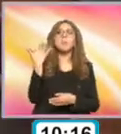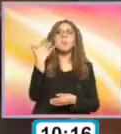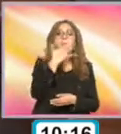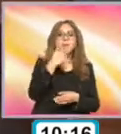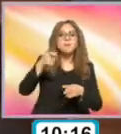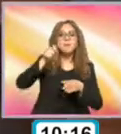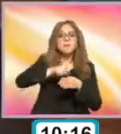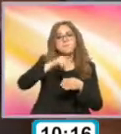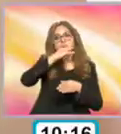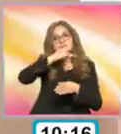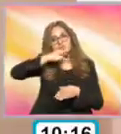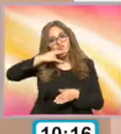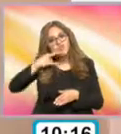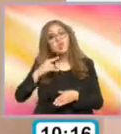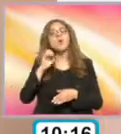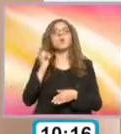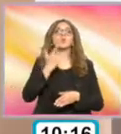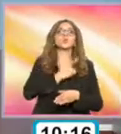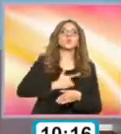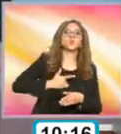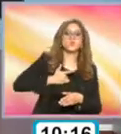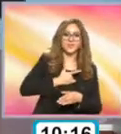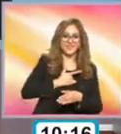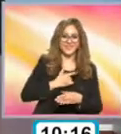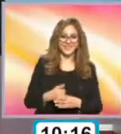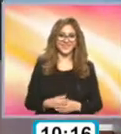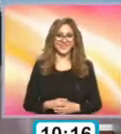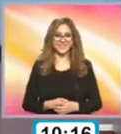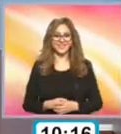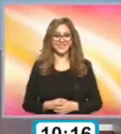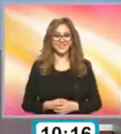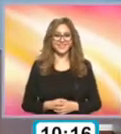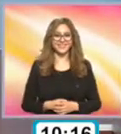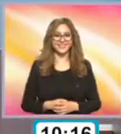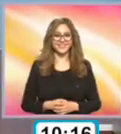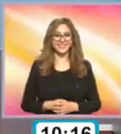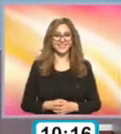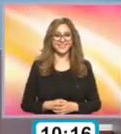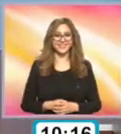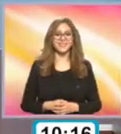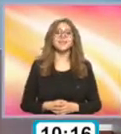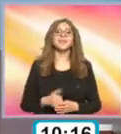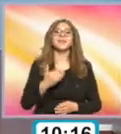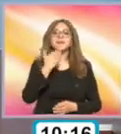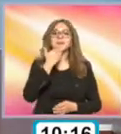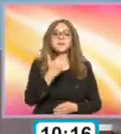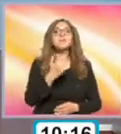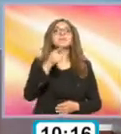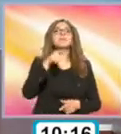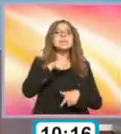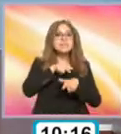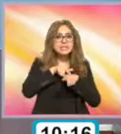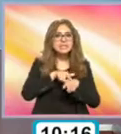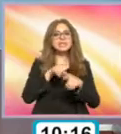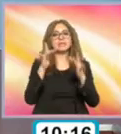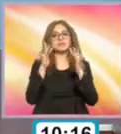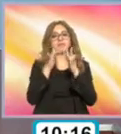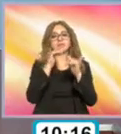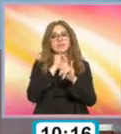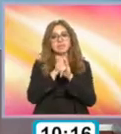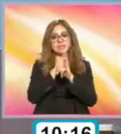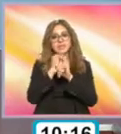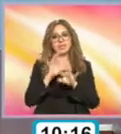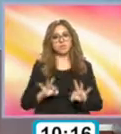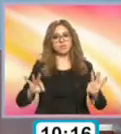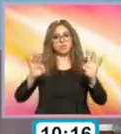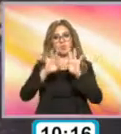Para aquellos que les gusta el chile o el picante. Perfecto, muy bien. Me parece muy Vámonos. bien. Y que sigan tus redes sociales, es importante para que estén